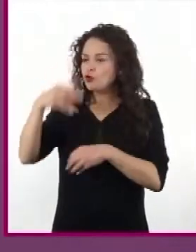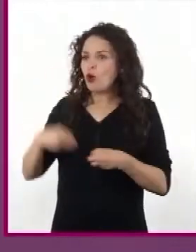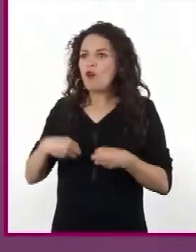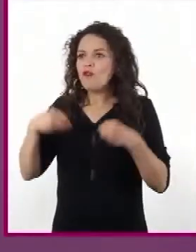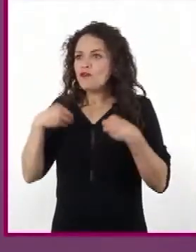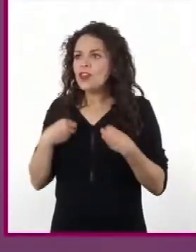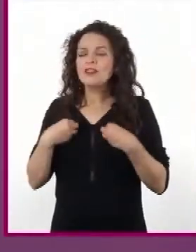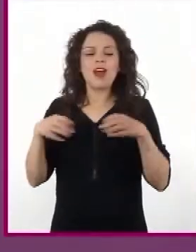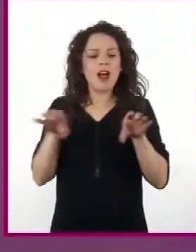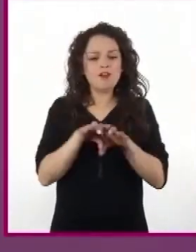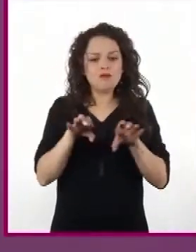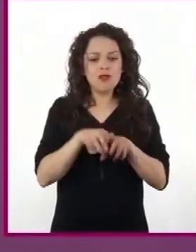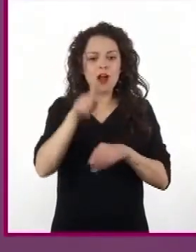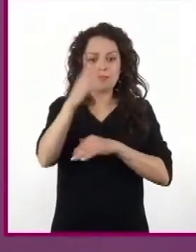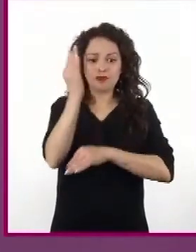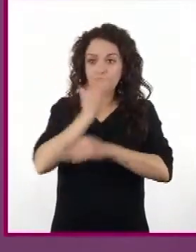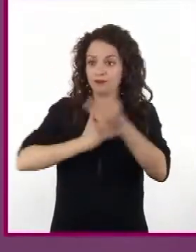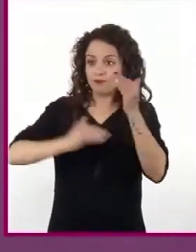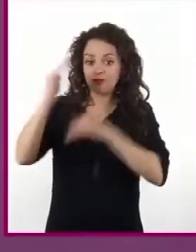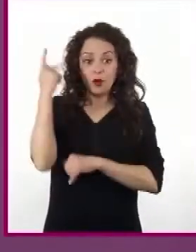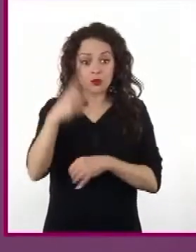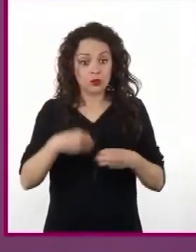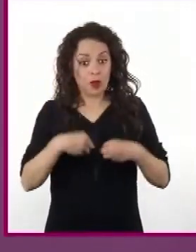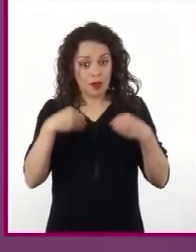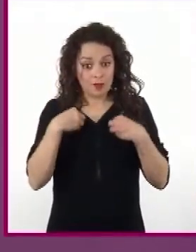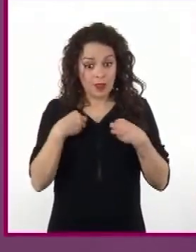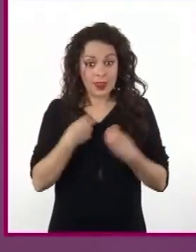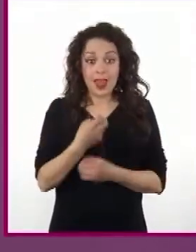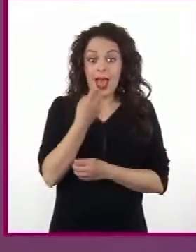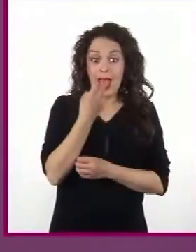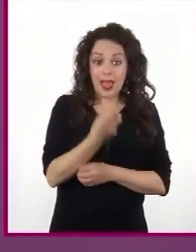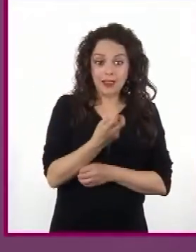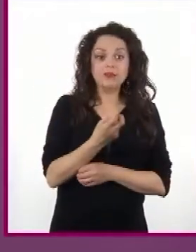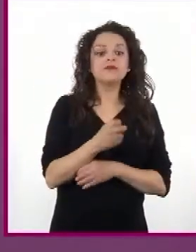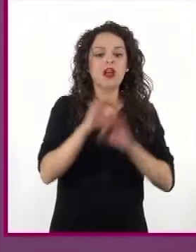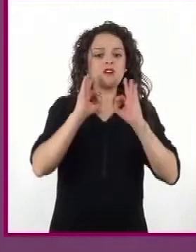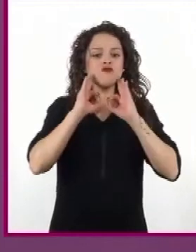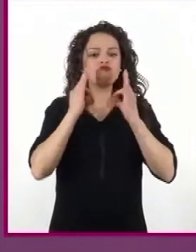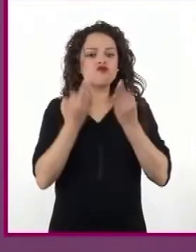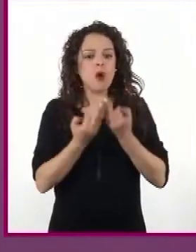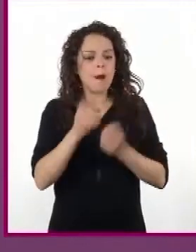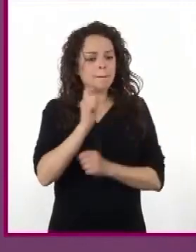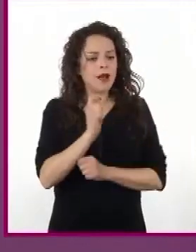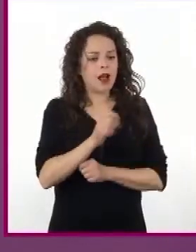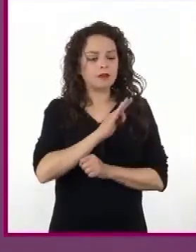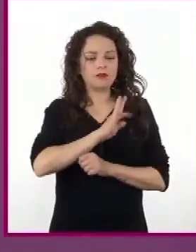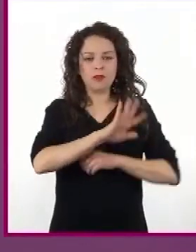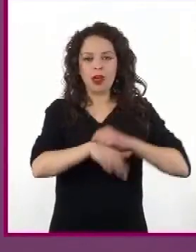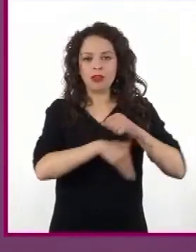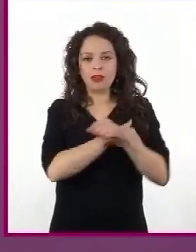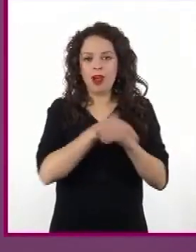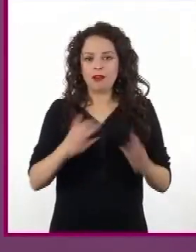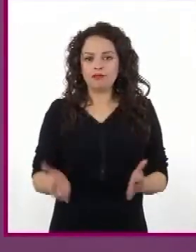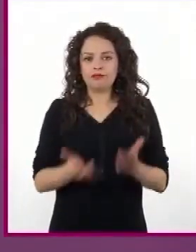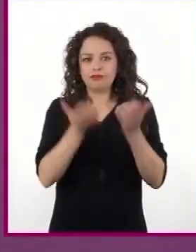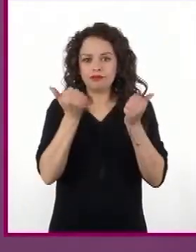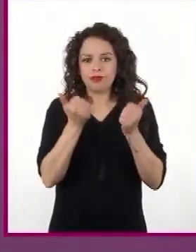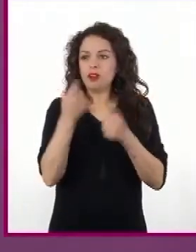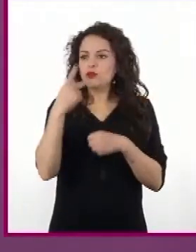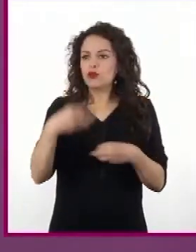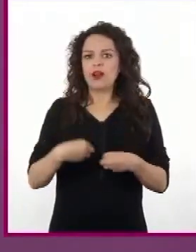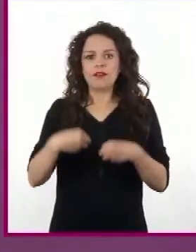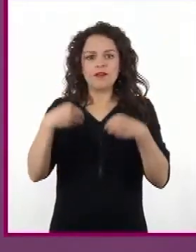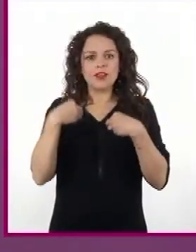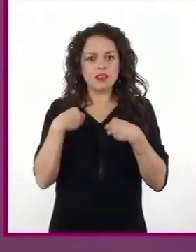a lo largo de su vida. Los textos biográficos son una manera de recuperar y guardar para el futuro aquellas vidas que